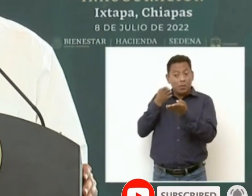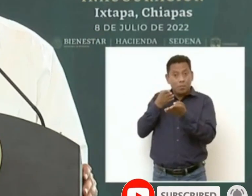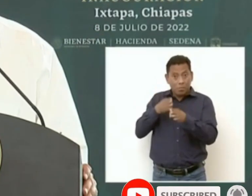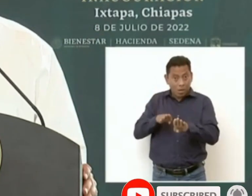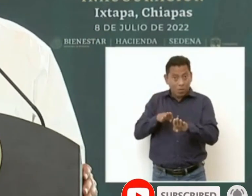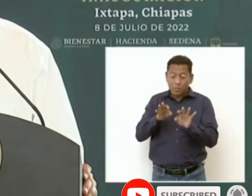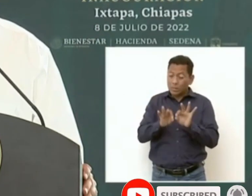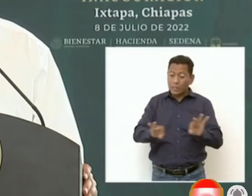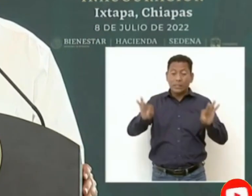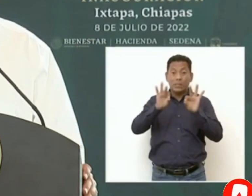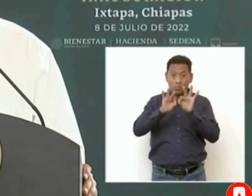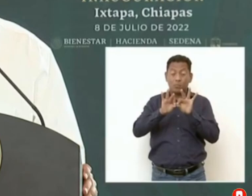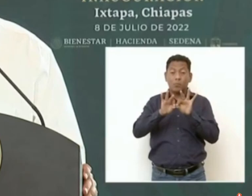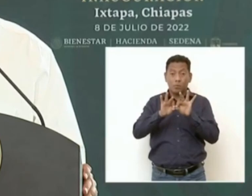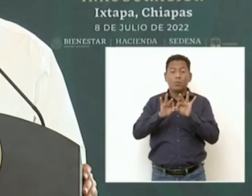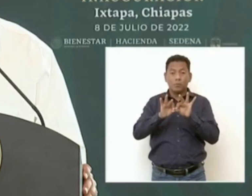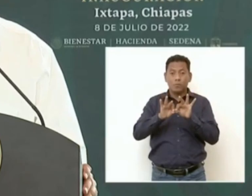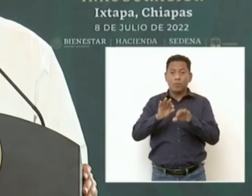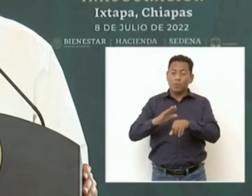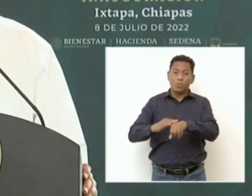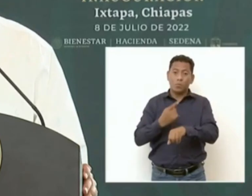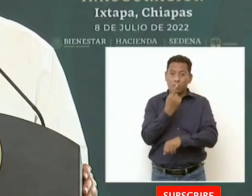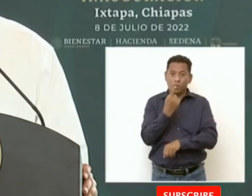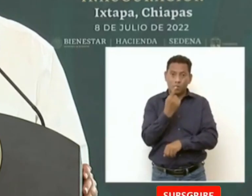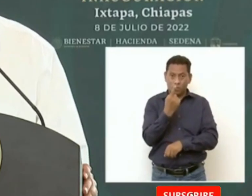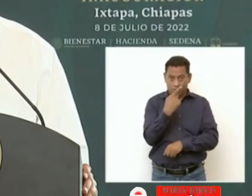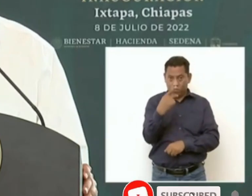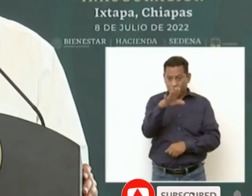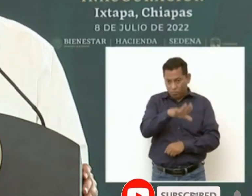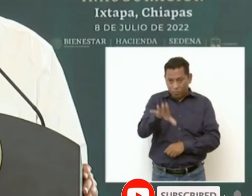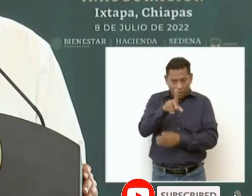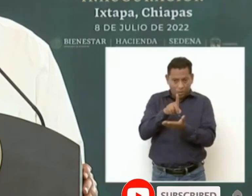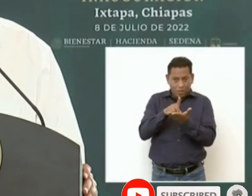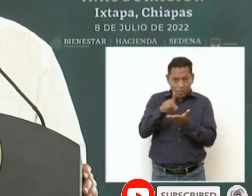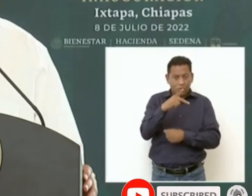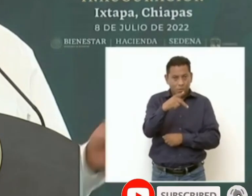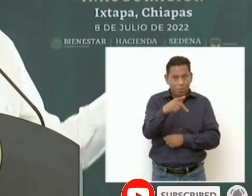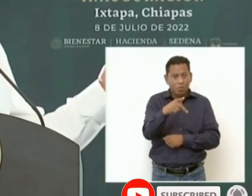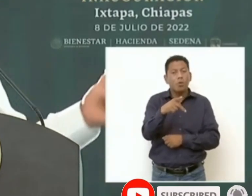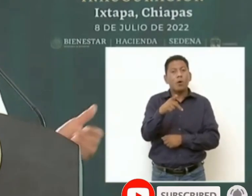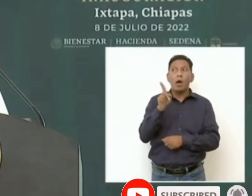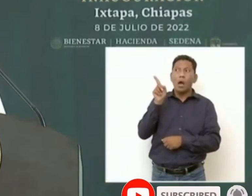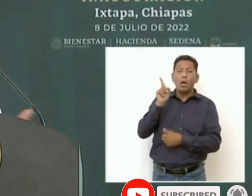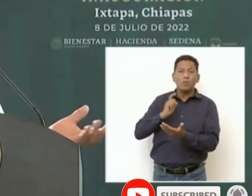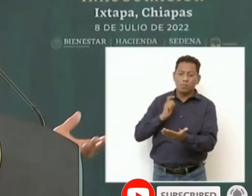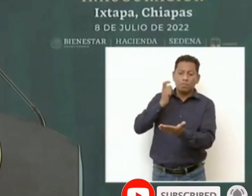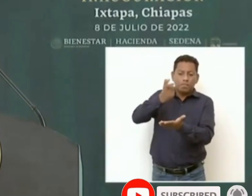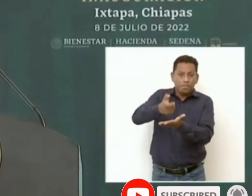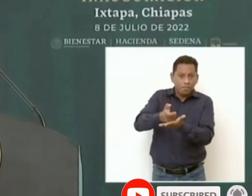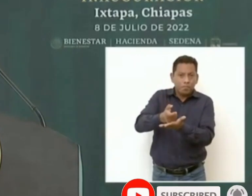importante porque lo que por derecho les corresponde, pues lo van a recibir aquí,